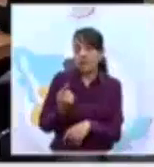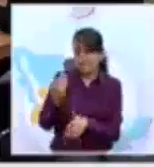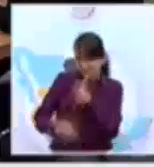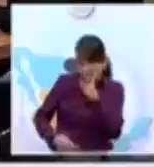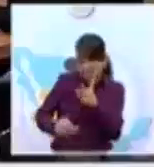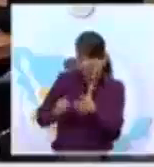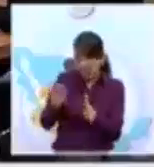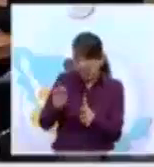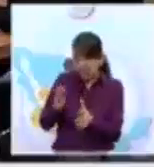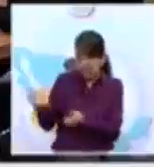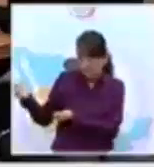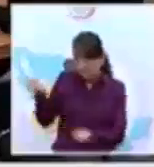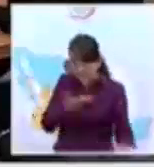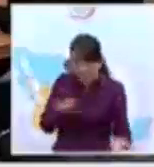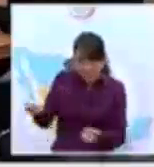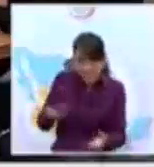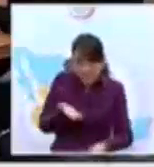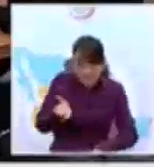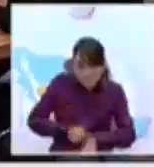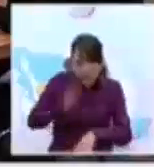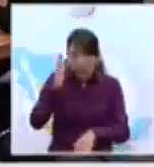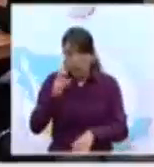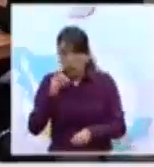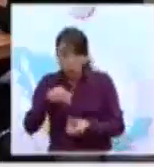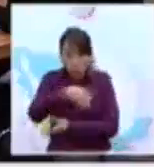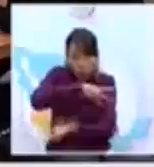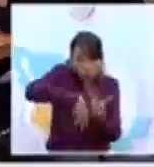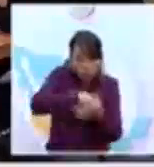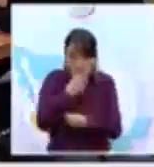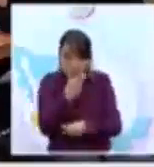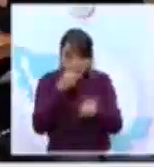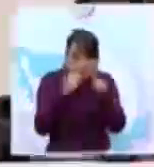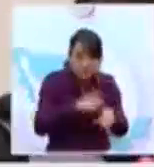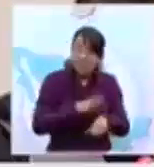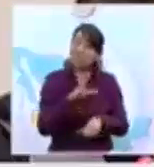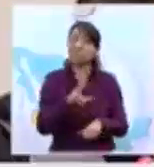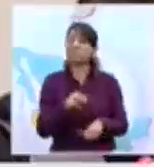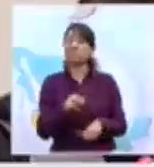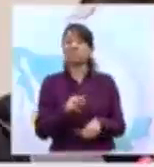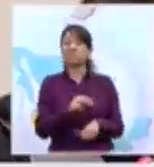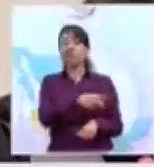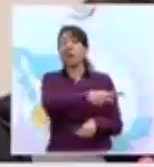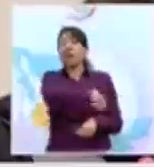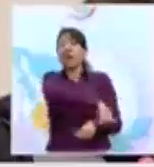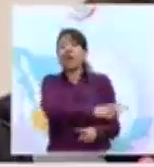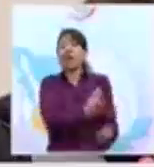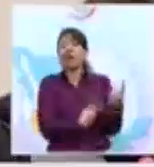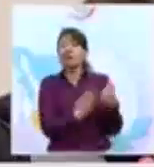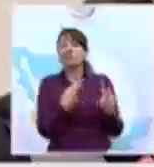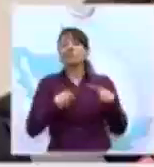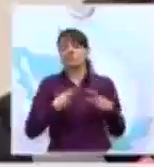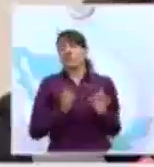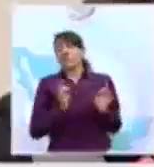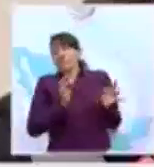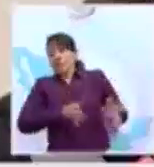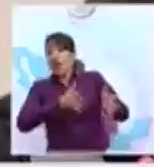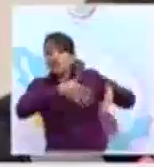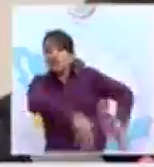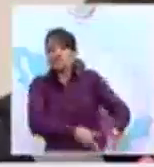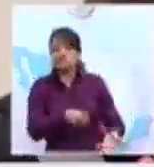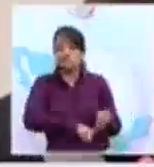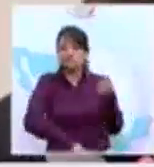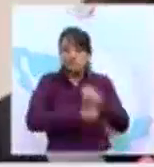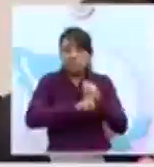población que ya tiene el daño le impide ir a demandar un servicio de salud, ¿no? La demanda actual es